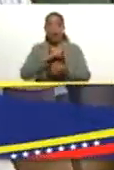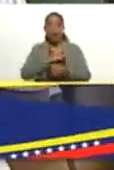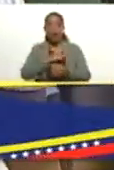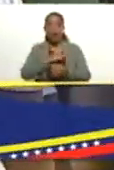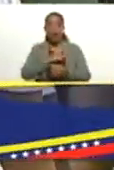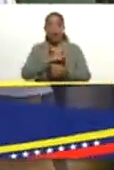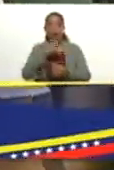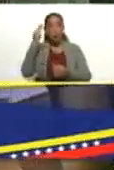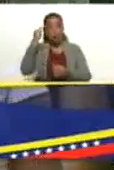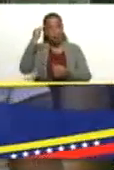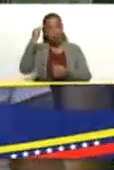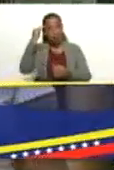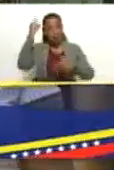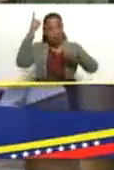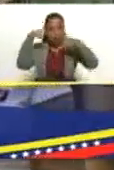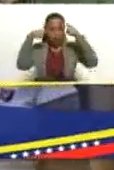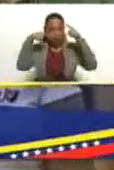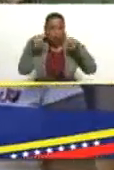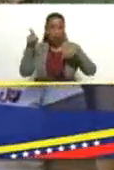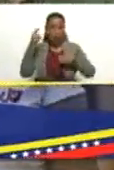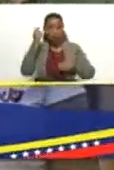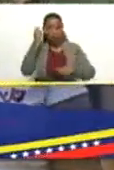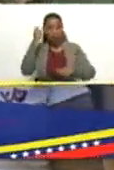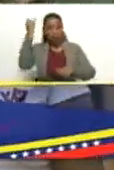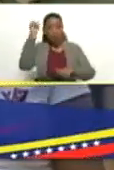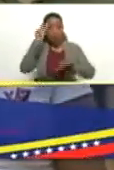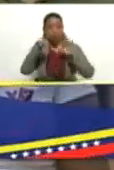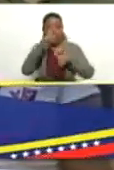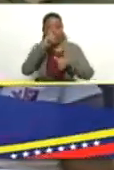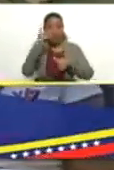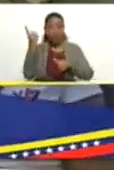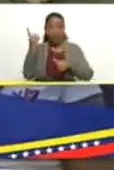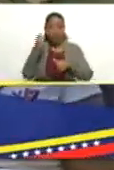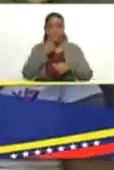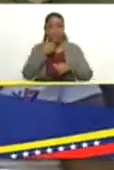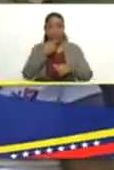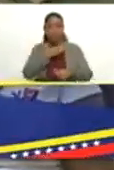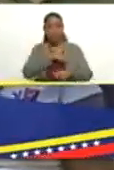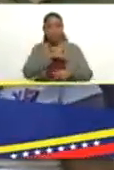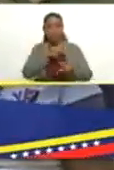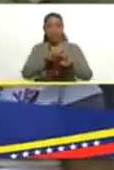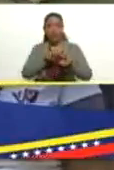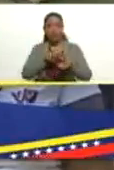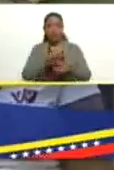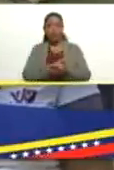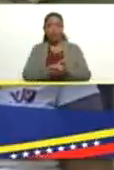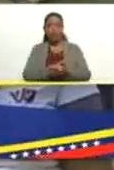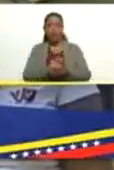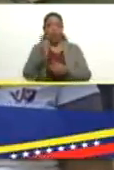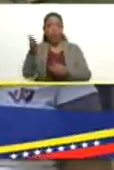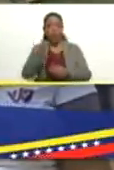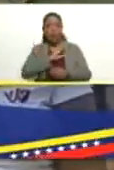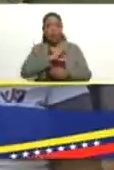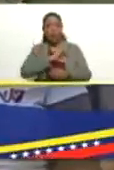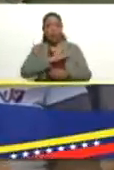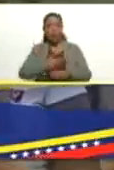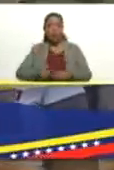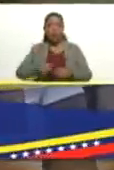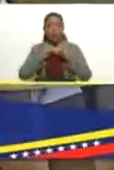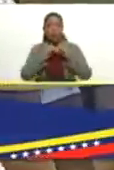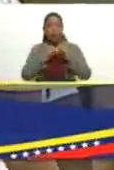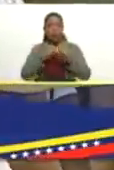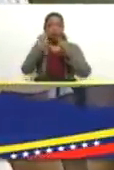memoria de nuestro comandante Chávez, quien fue el creador hace 12 años de esta hermosa misión Vivienda. A usted, señor presidente, por continuar